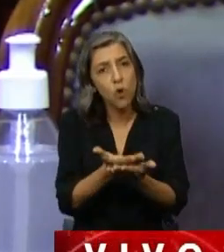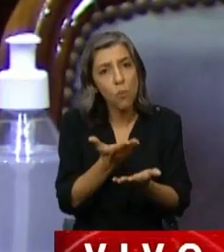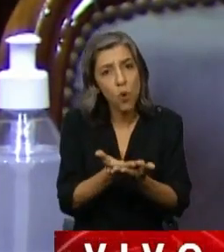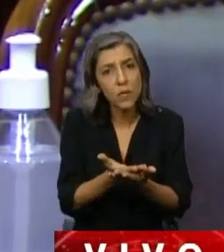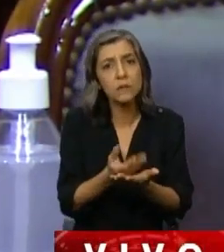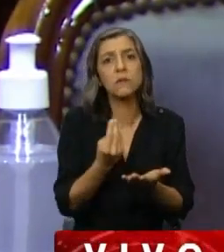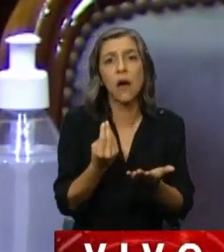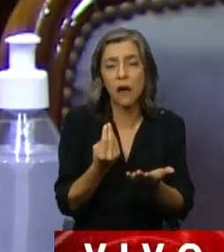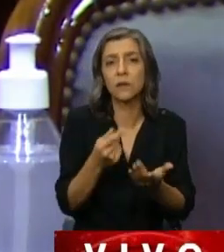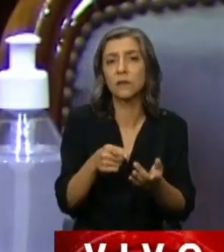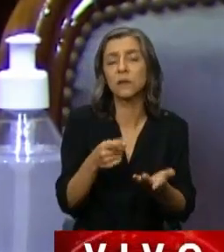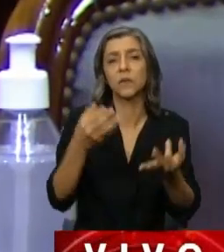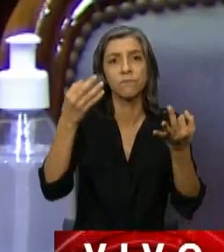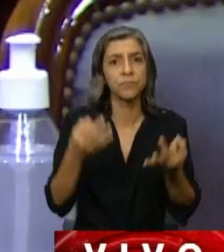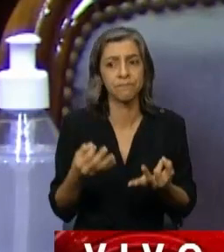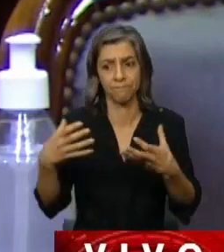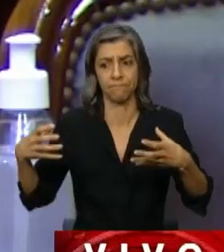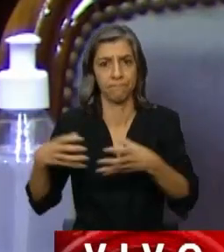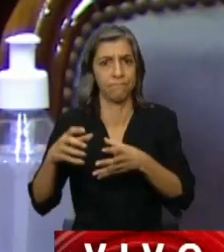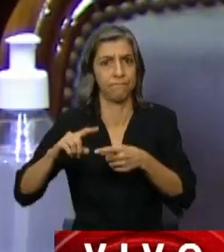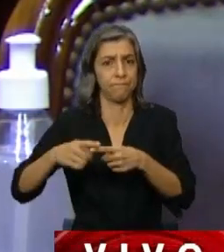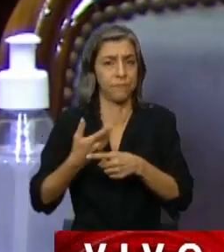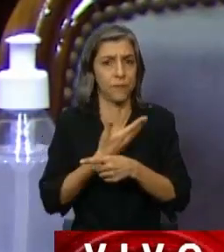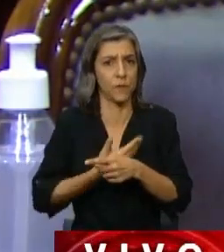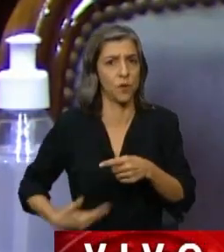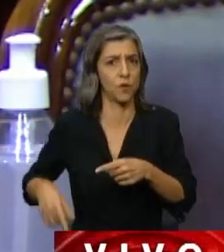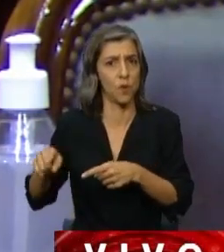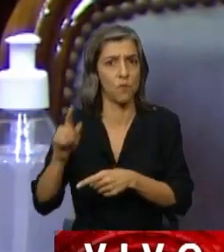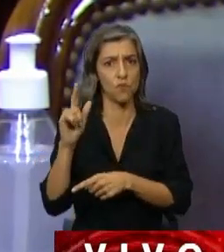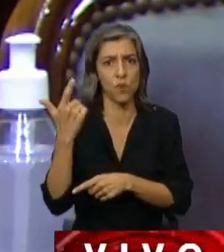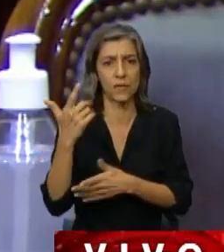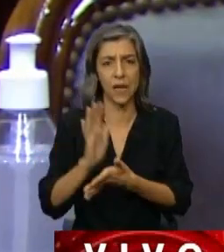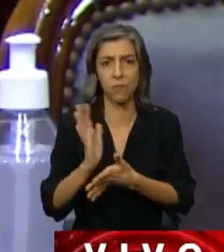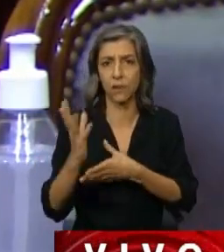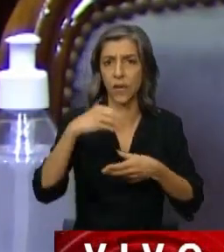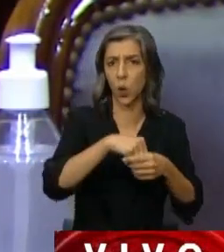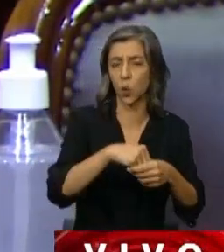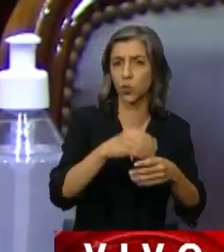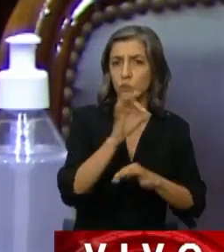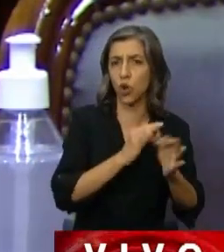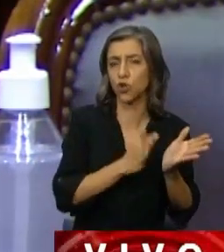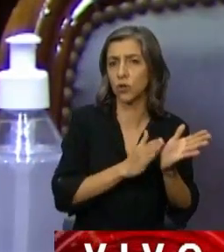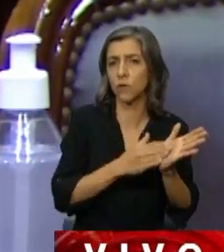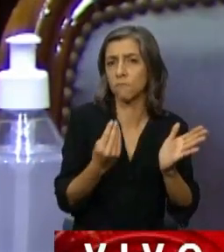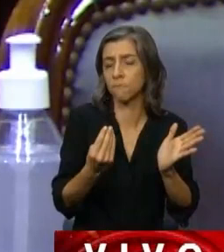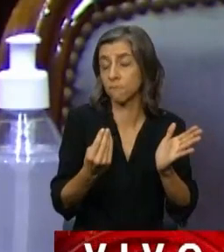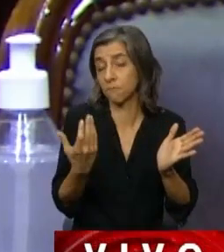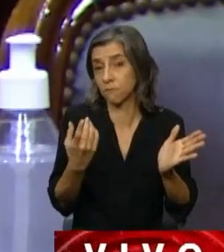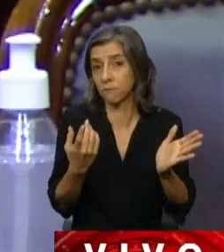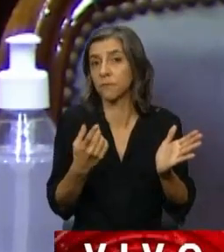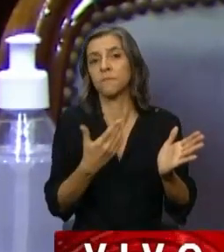participa la principal fuerza política del país que es gobierno nacional